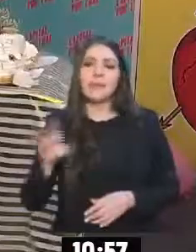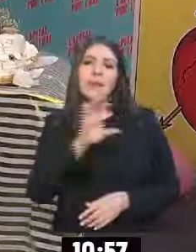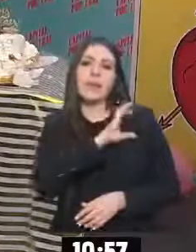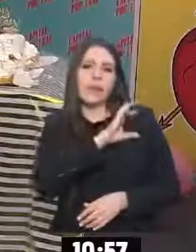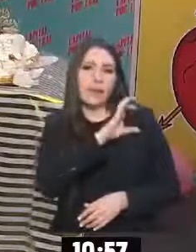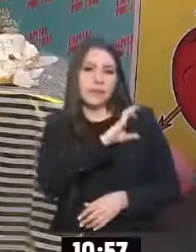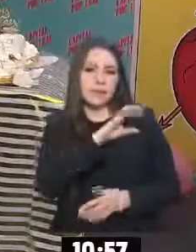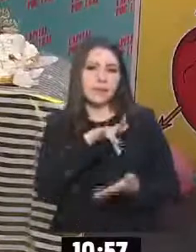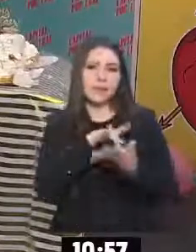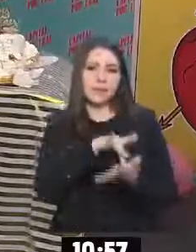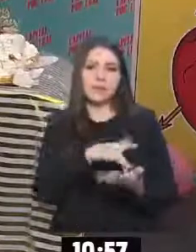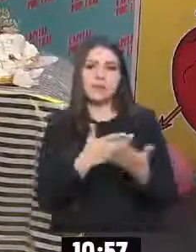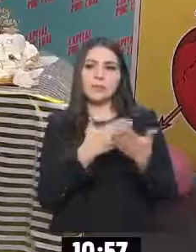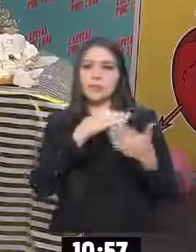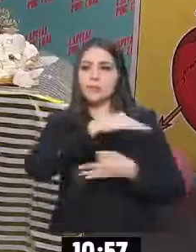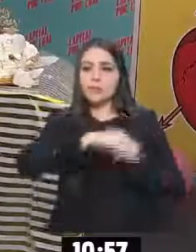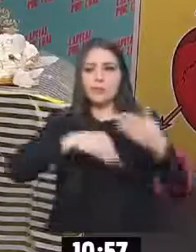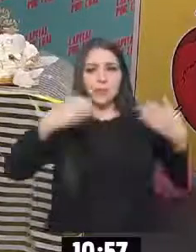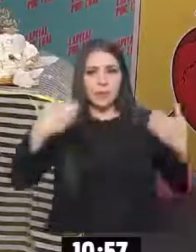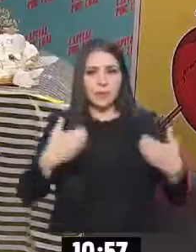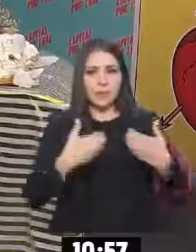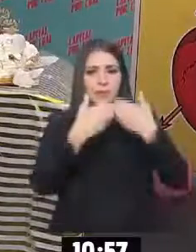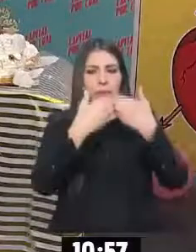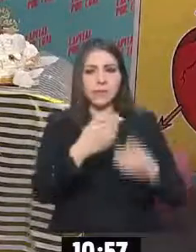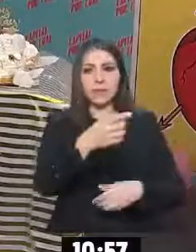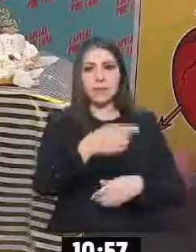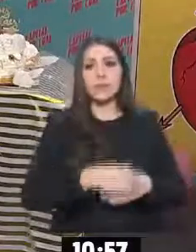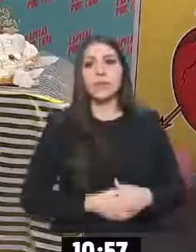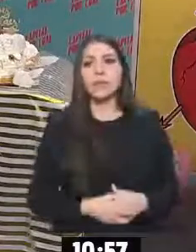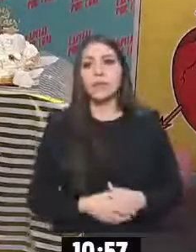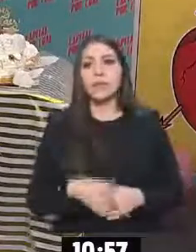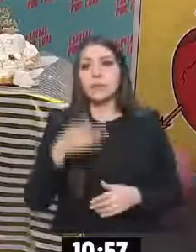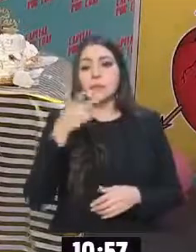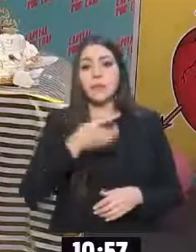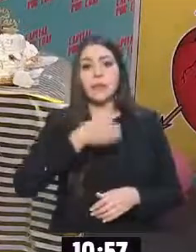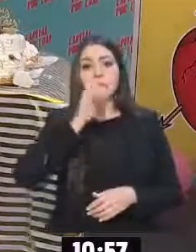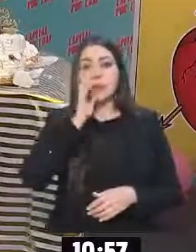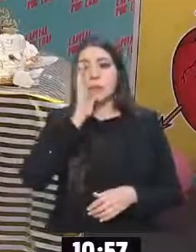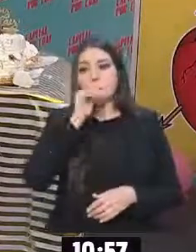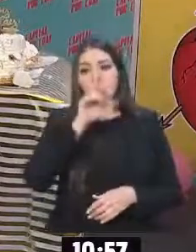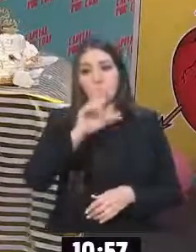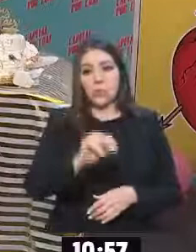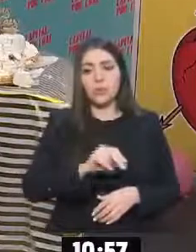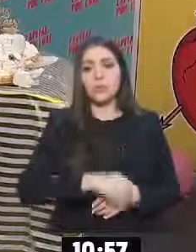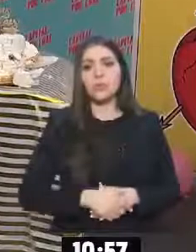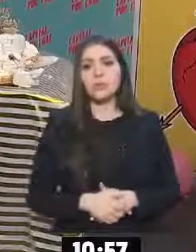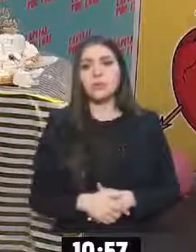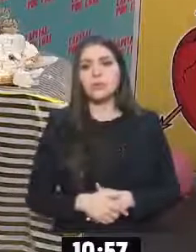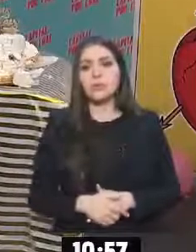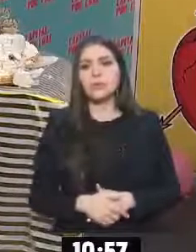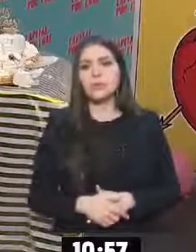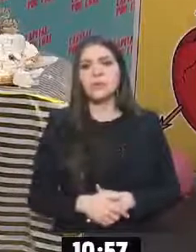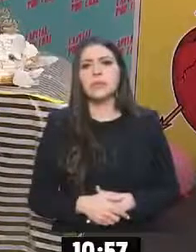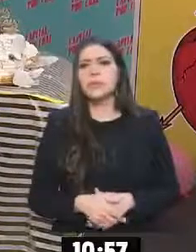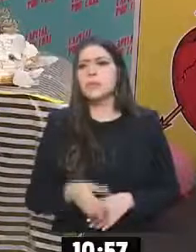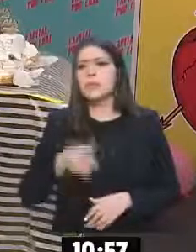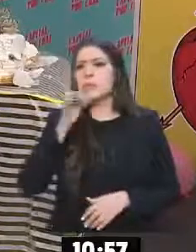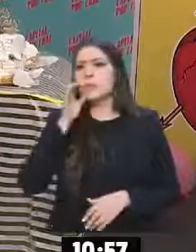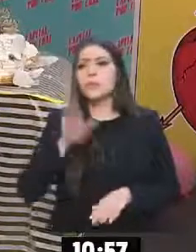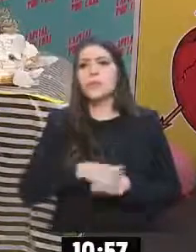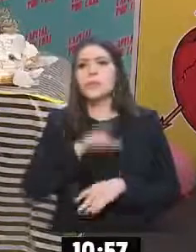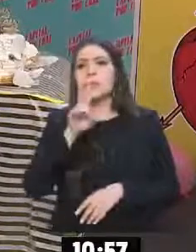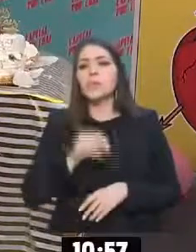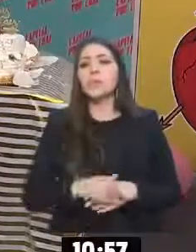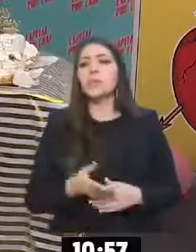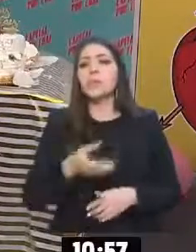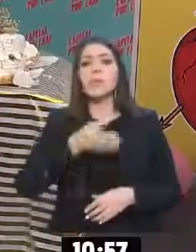¿a poco hacemos no? Un brindis por ti, aunque no se puede tomar, nomás sí, acá mi espérese a ver. Espéreme. ¿Por qué no se puede tomar? A la cuadro